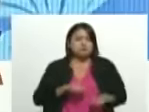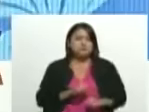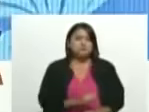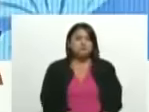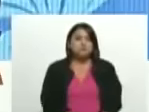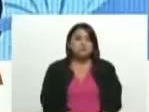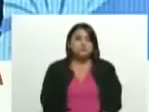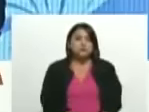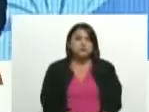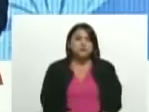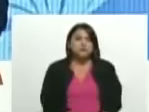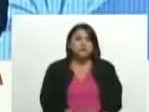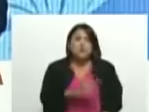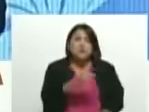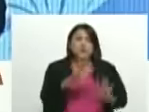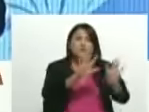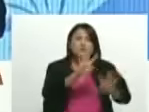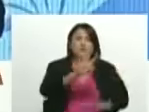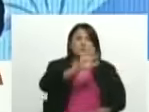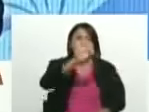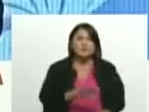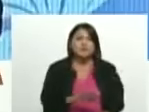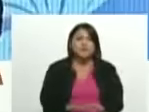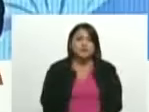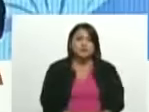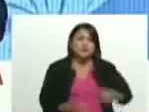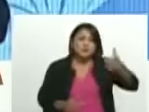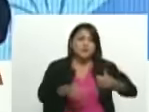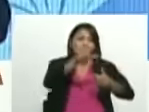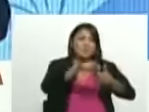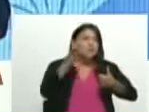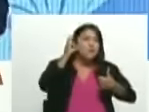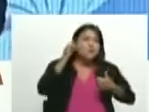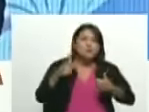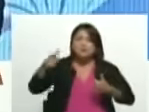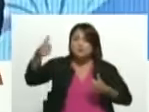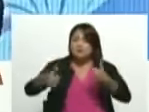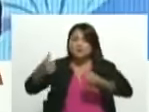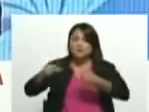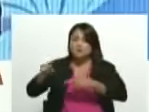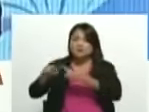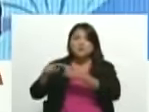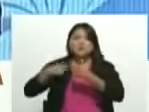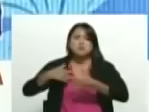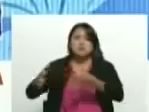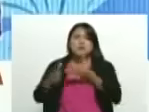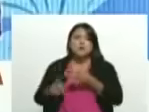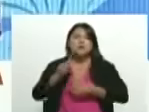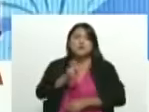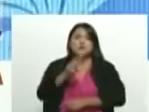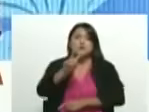Esta señora ganó con el 94% y entonces, y una persona dice, no, yo gané con el 126%.